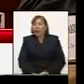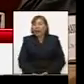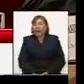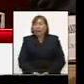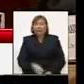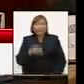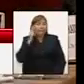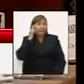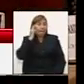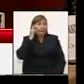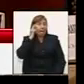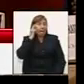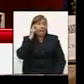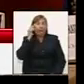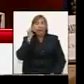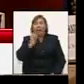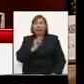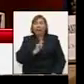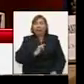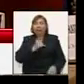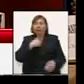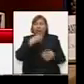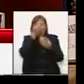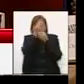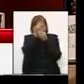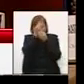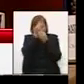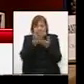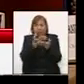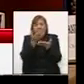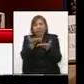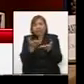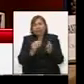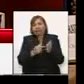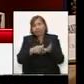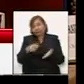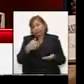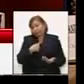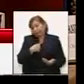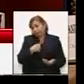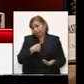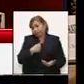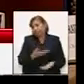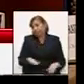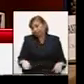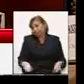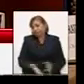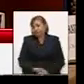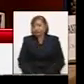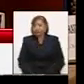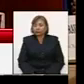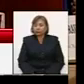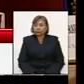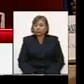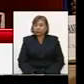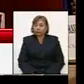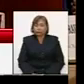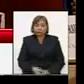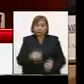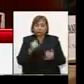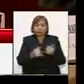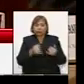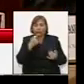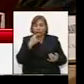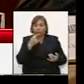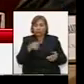Es por ello que yo recibí esa orden en el lugar que me correspondía. Para terminar,